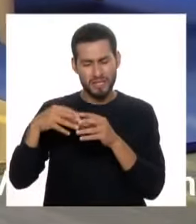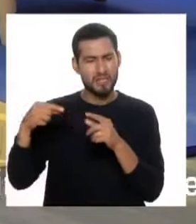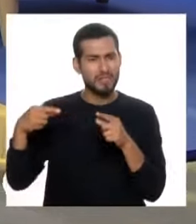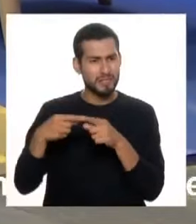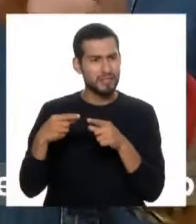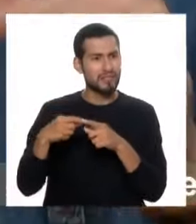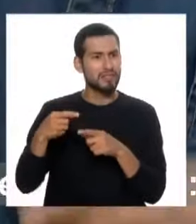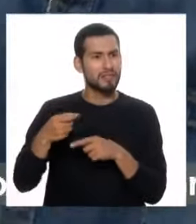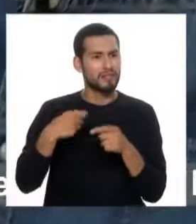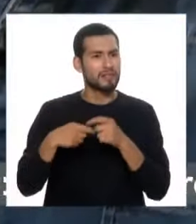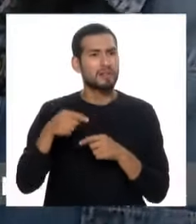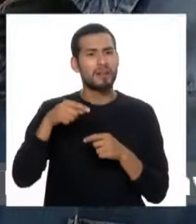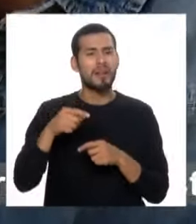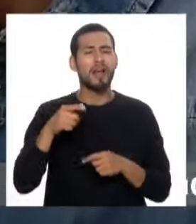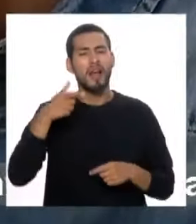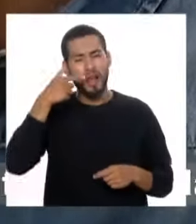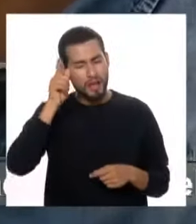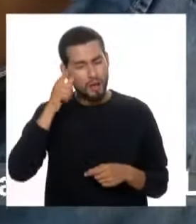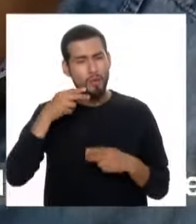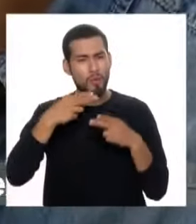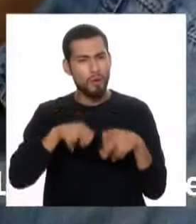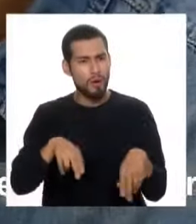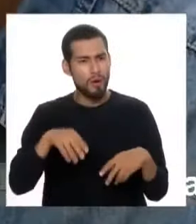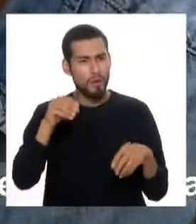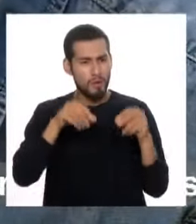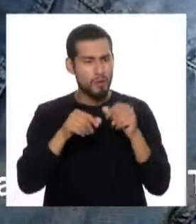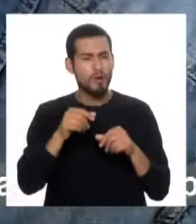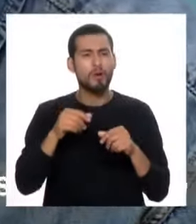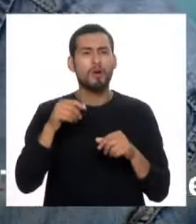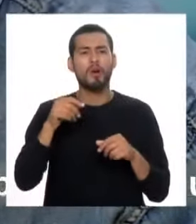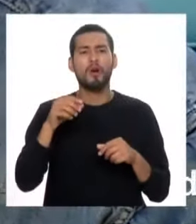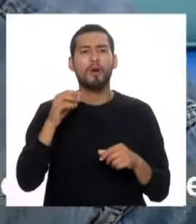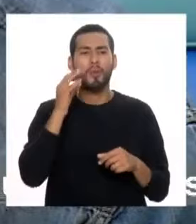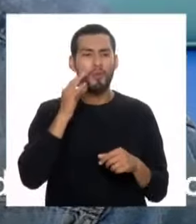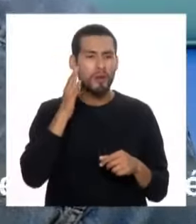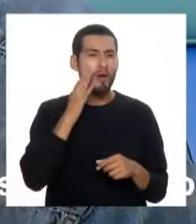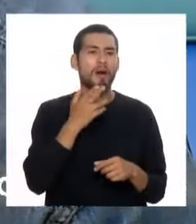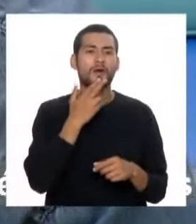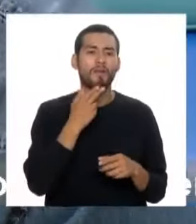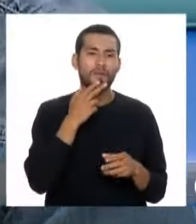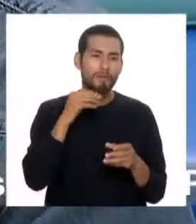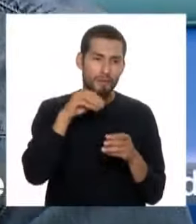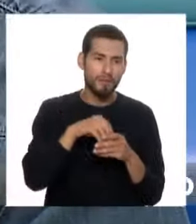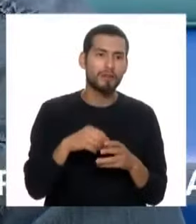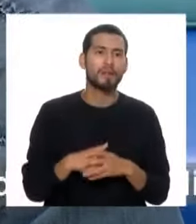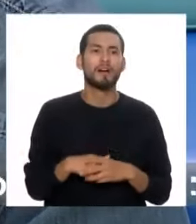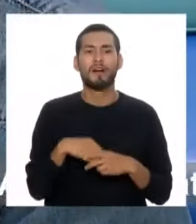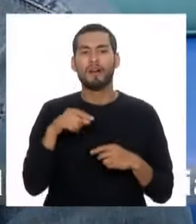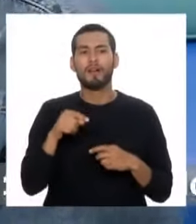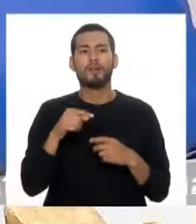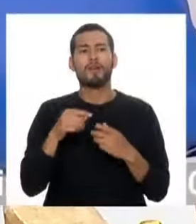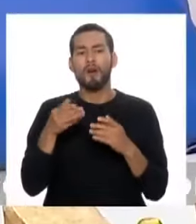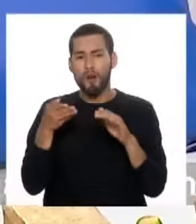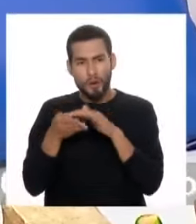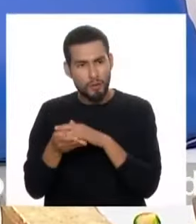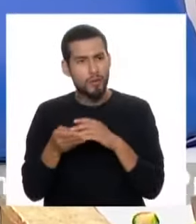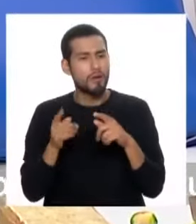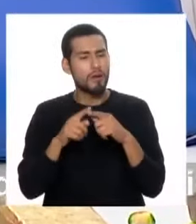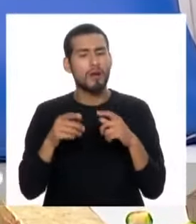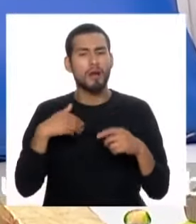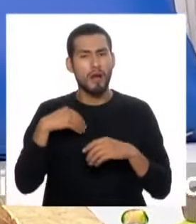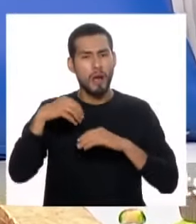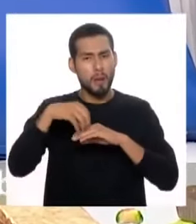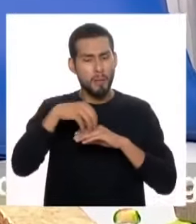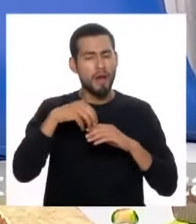Se embeben en leche, huevos, se les pone miel de Oporto, azúcar, van a baño María en el horno, pueden tener